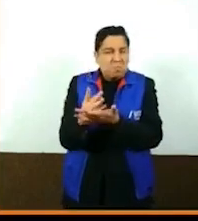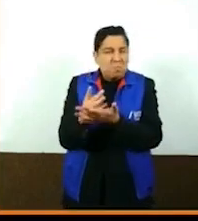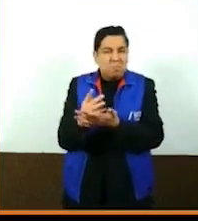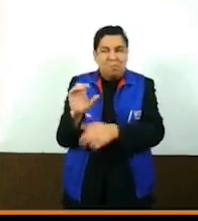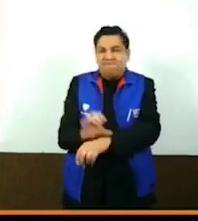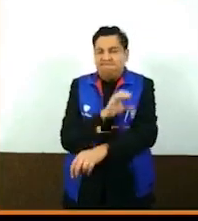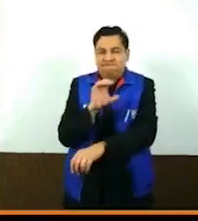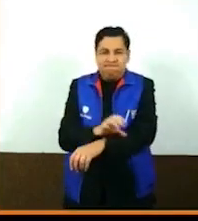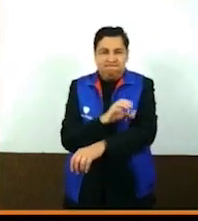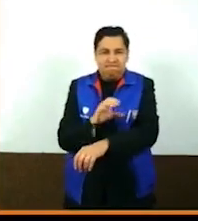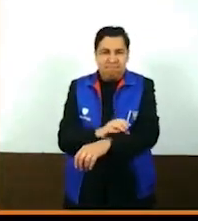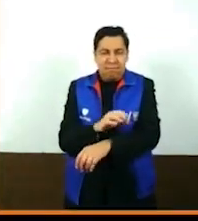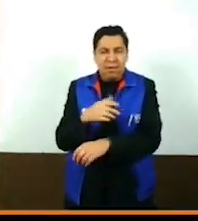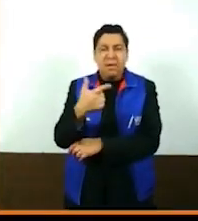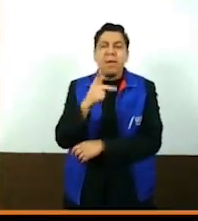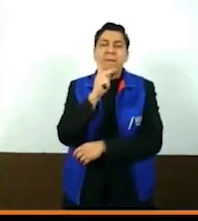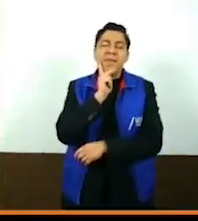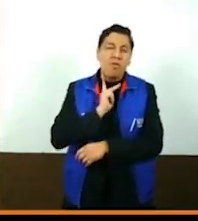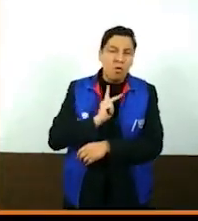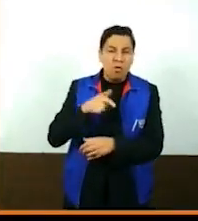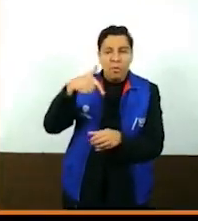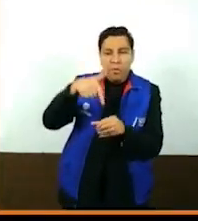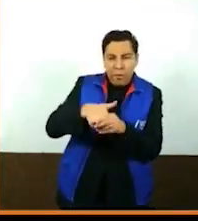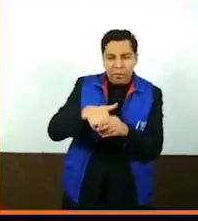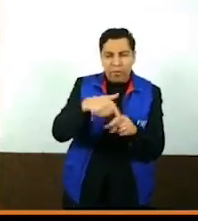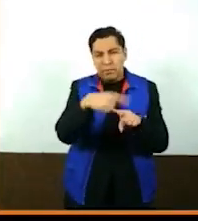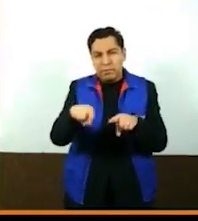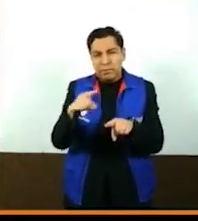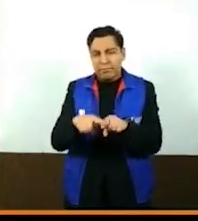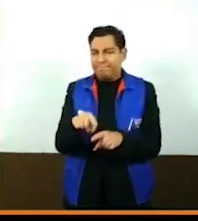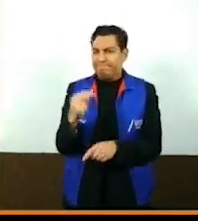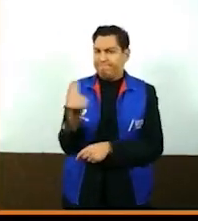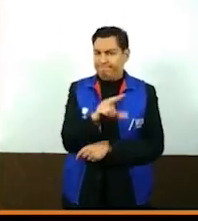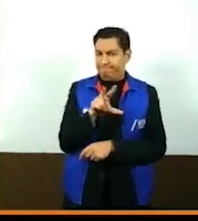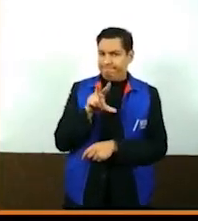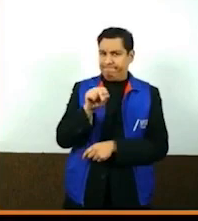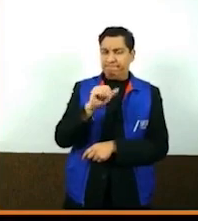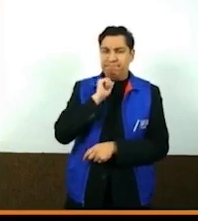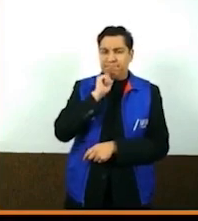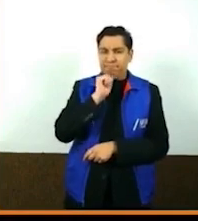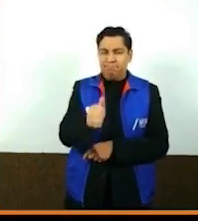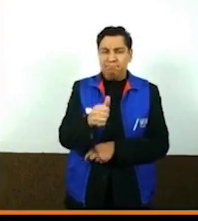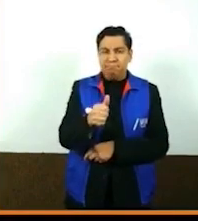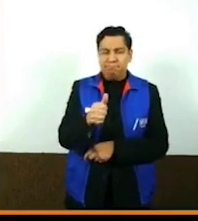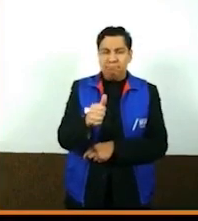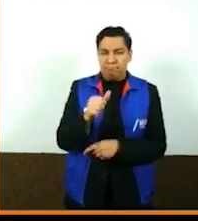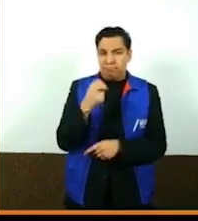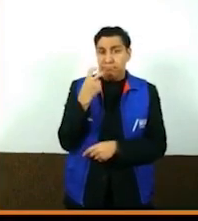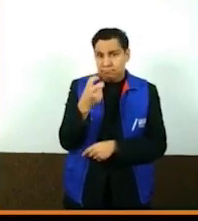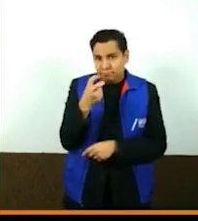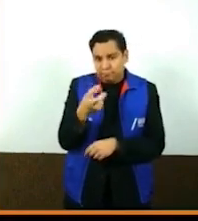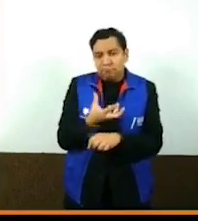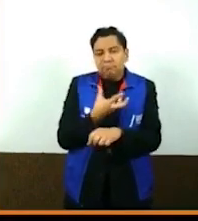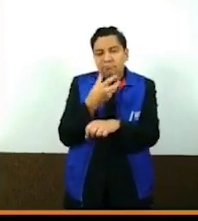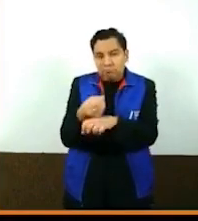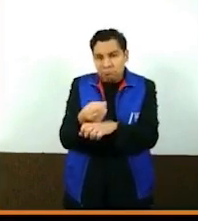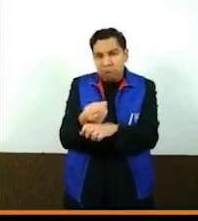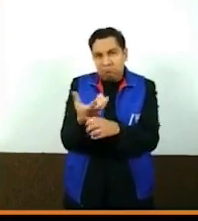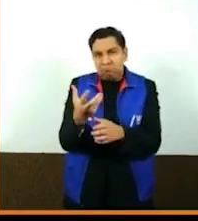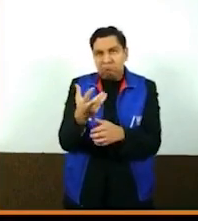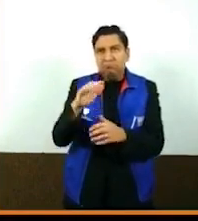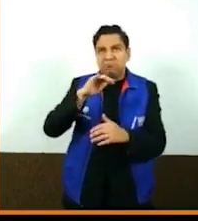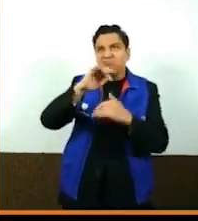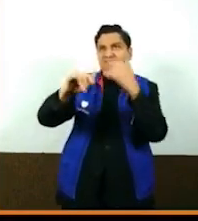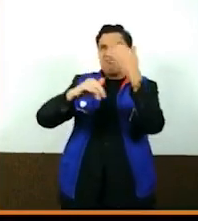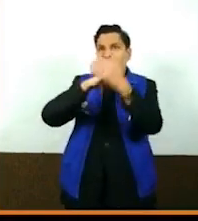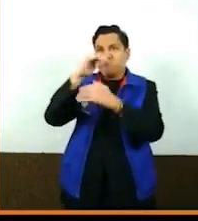este gap que nos hace falta del 20% a 2025 en el corto plazo. Ese es el primer campo de acción. El segundo campo de acción que